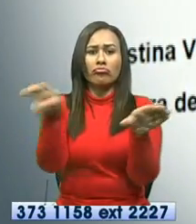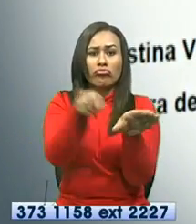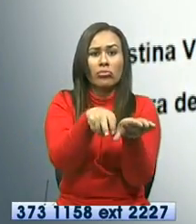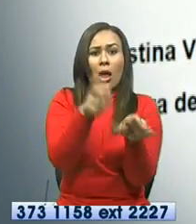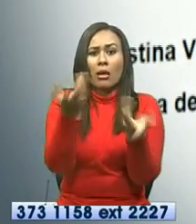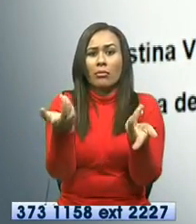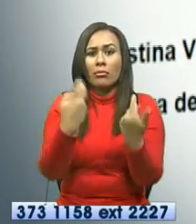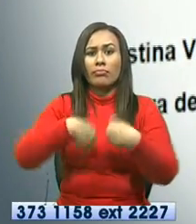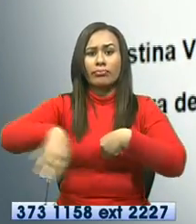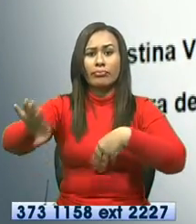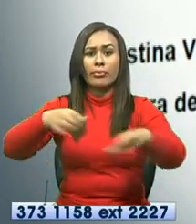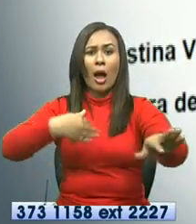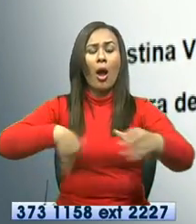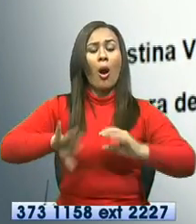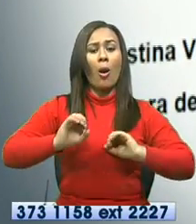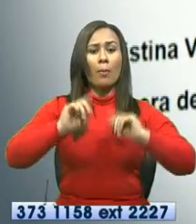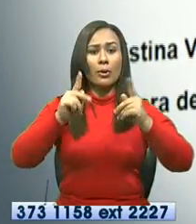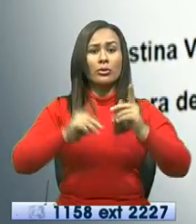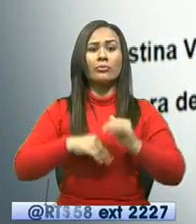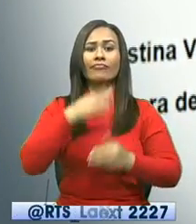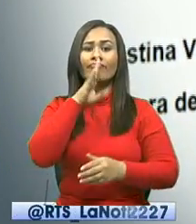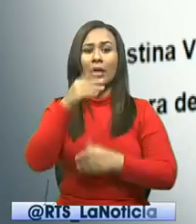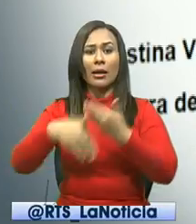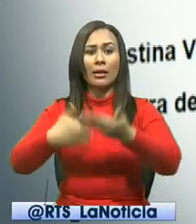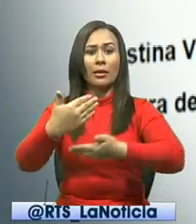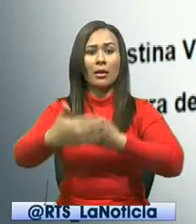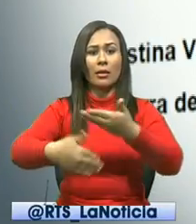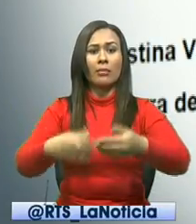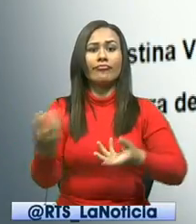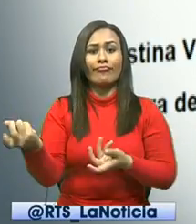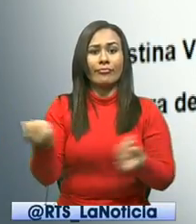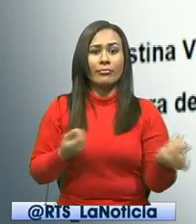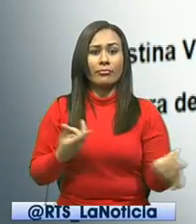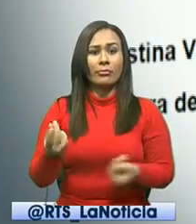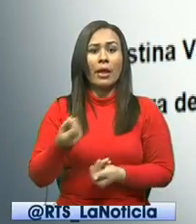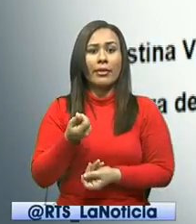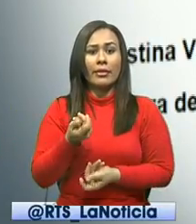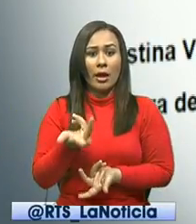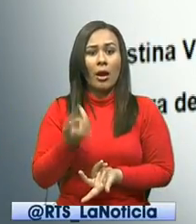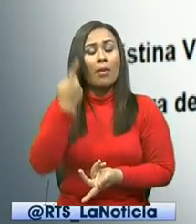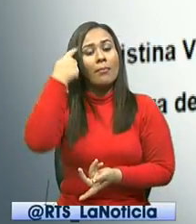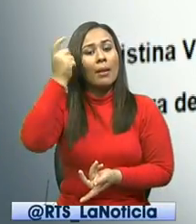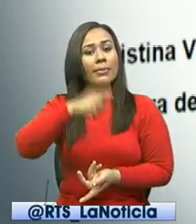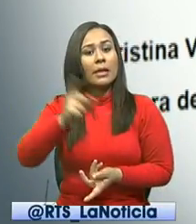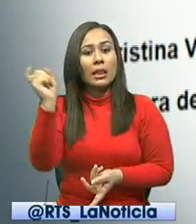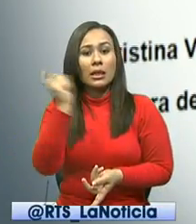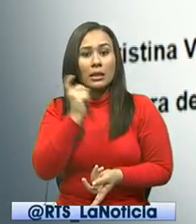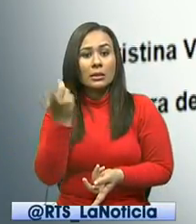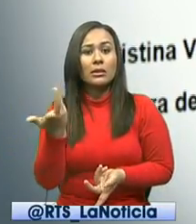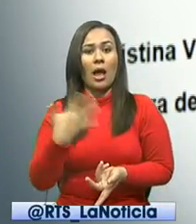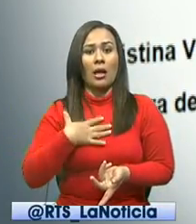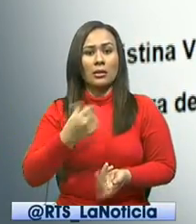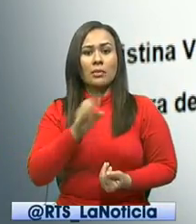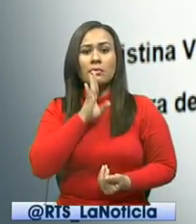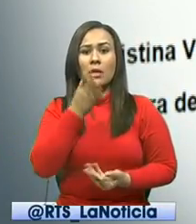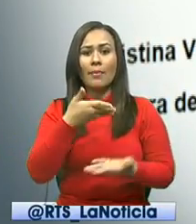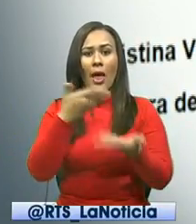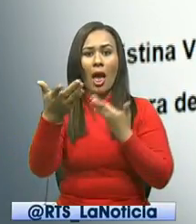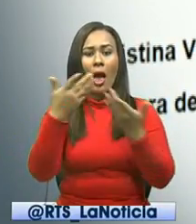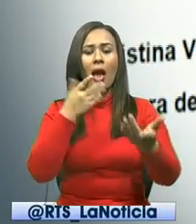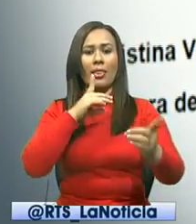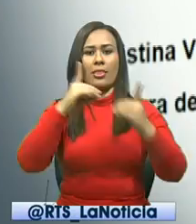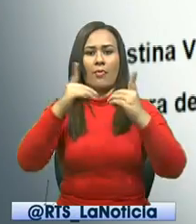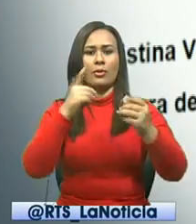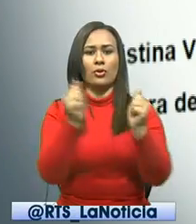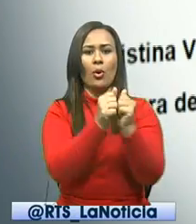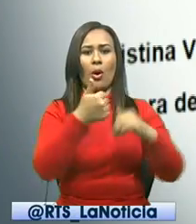sus ciudadanos y brindar oportunidades de generación de ingresos a quienes más lo necesitan. Estamos siempre dispuestos a dialogar con